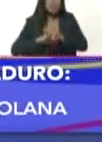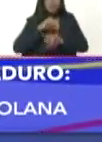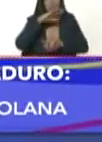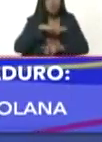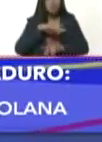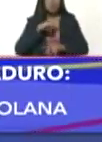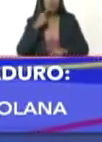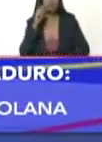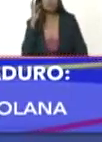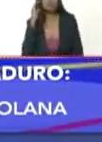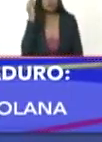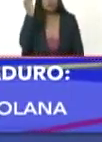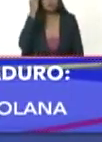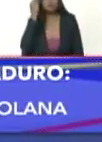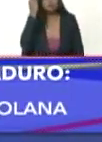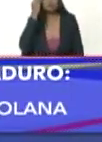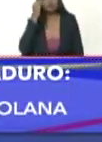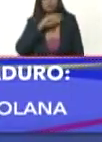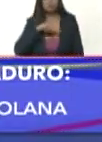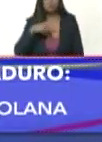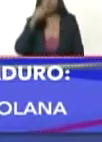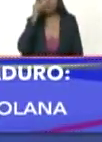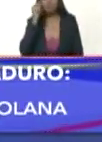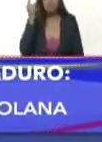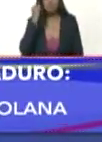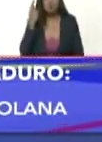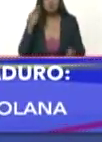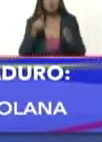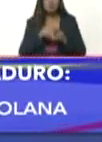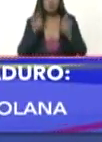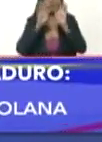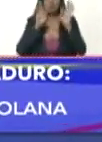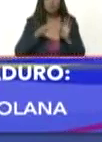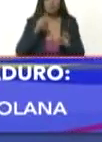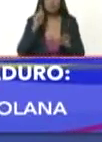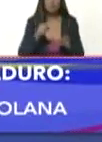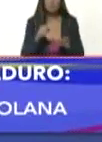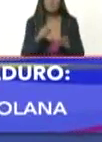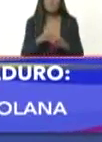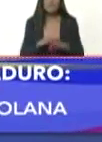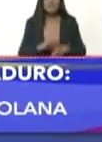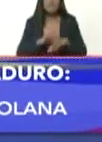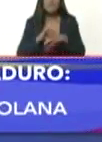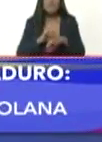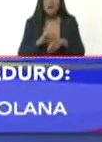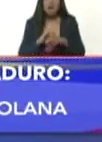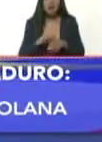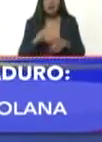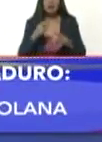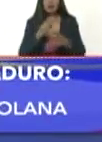histórico y los hombres y las mujeres de carne y hueso,